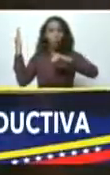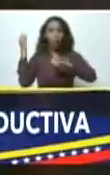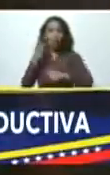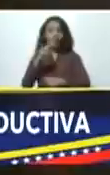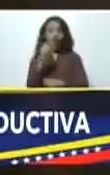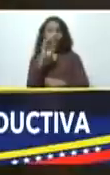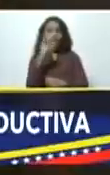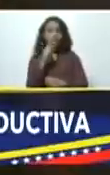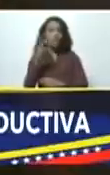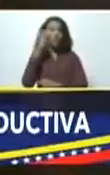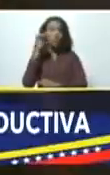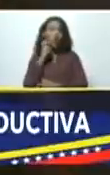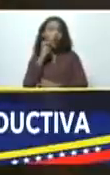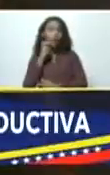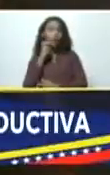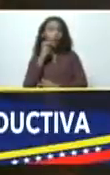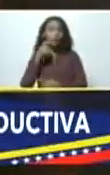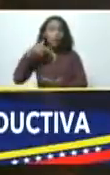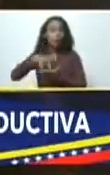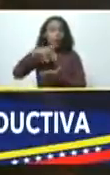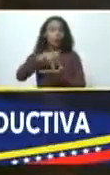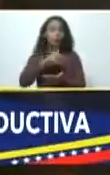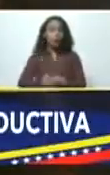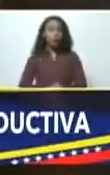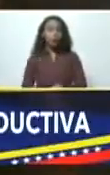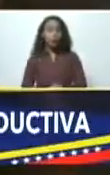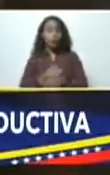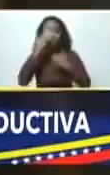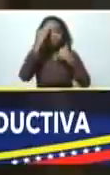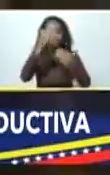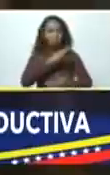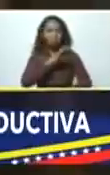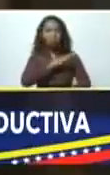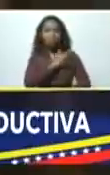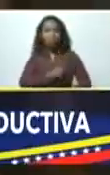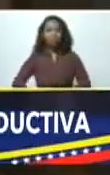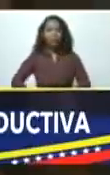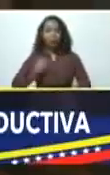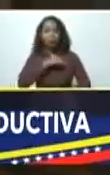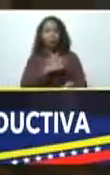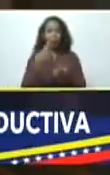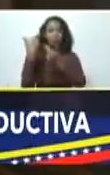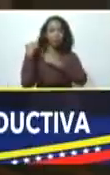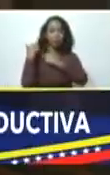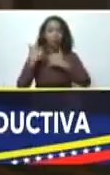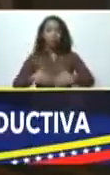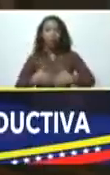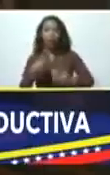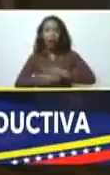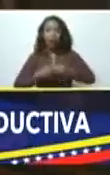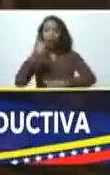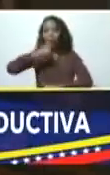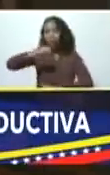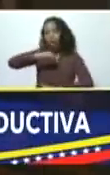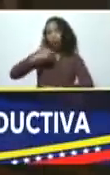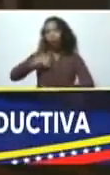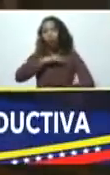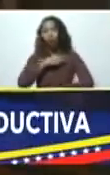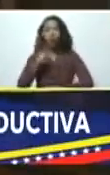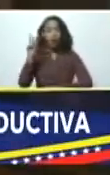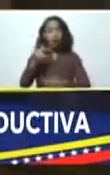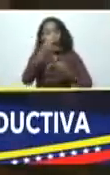chocolate. ¿De cabra? Saludos, señor presidente. Bueno, nuestra empresa está encargada de realizar unos helados. En esta oportunidad tenemos una